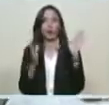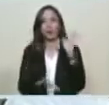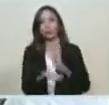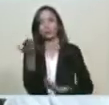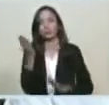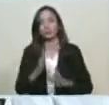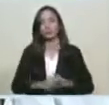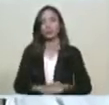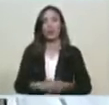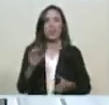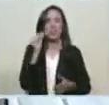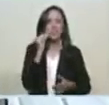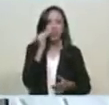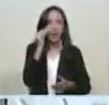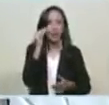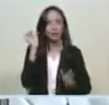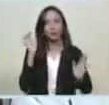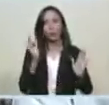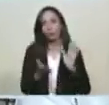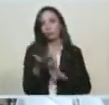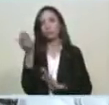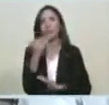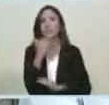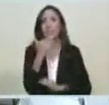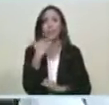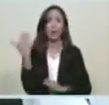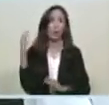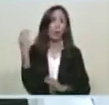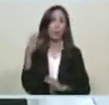para juan manuel santo que esté aquí al lado